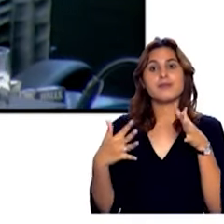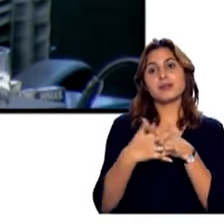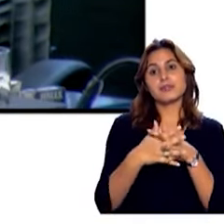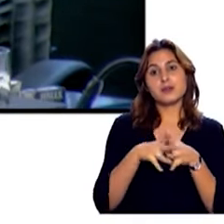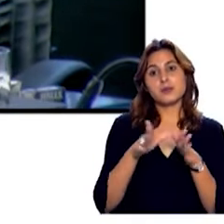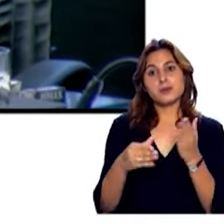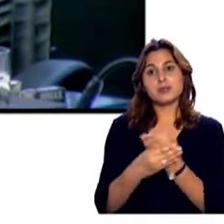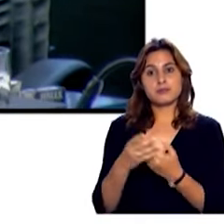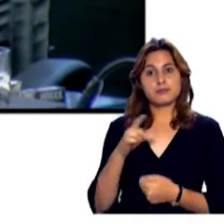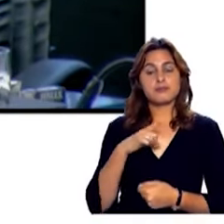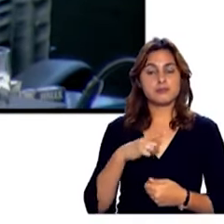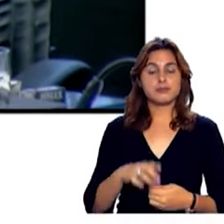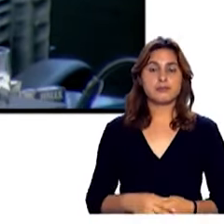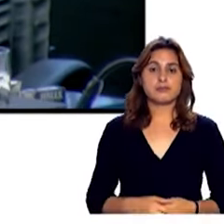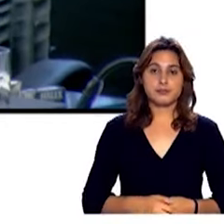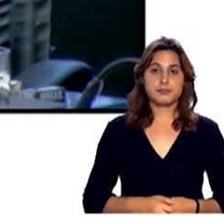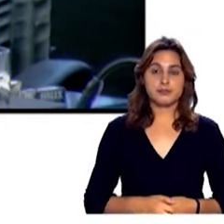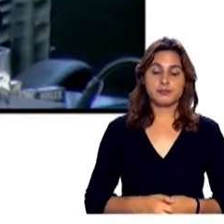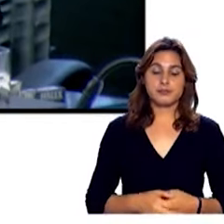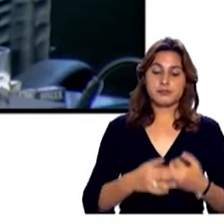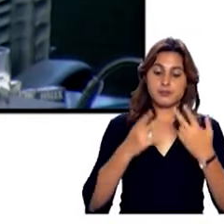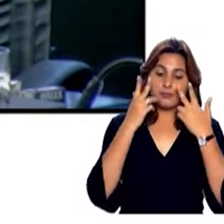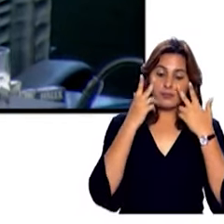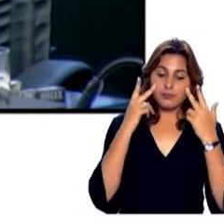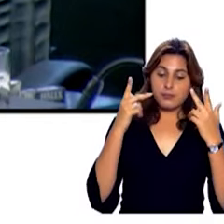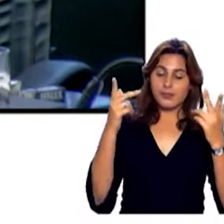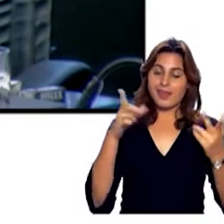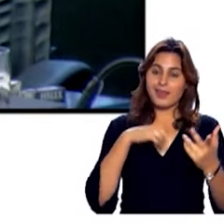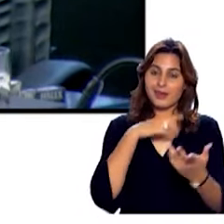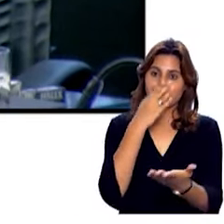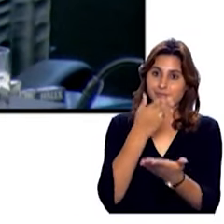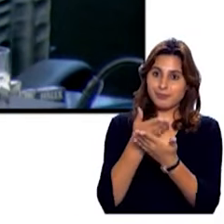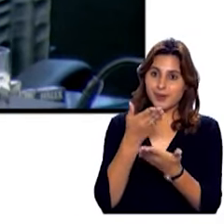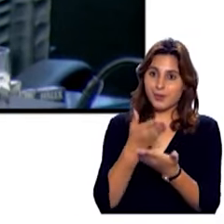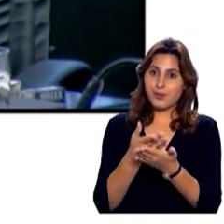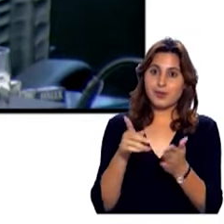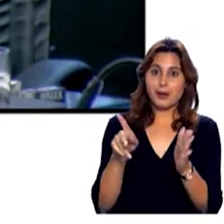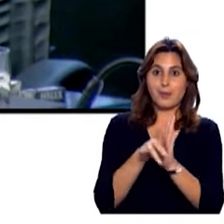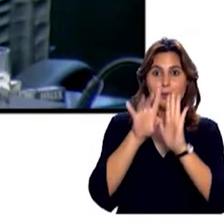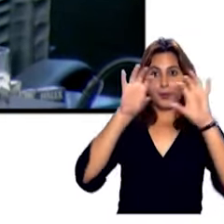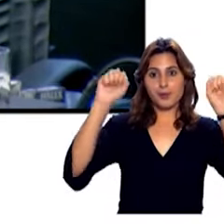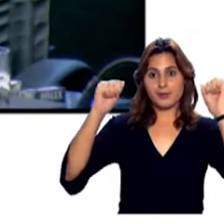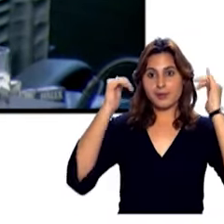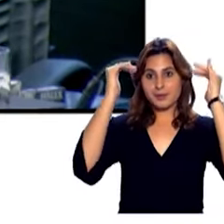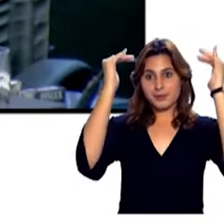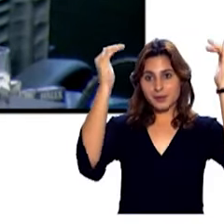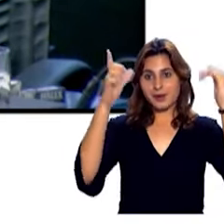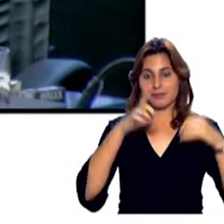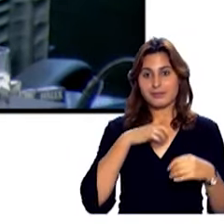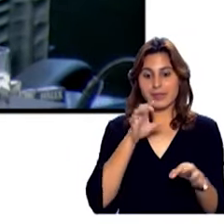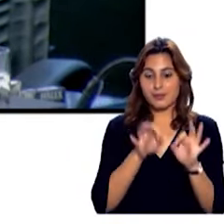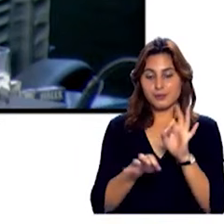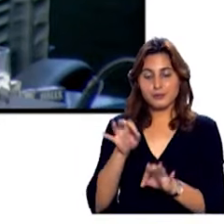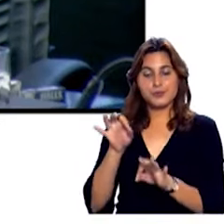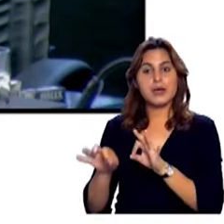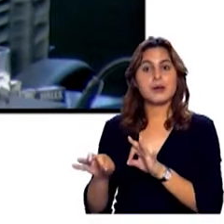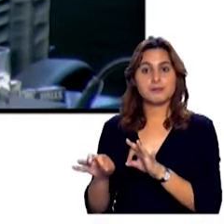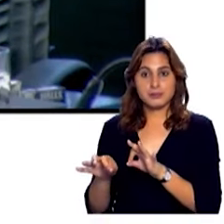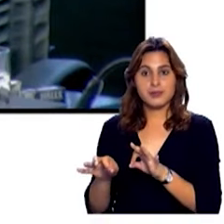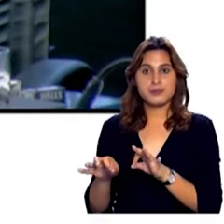generales toda la doctrina del tribunal constitucional si en algú momento la sentencia infri algun algú precepto